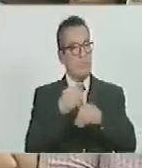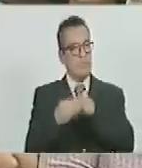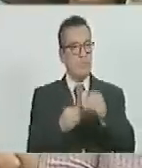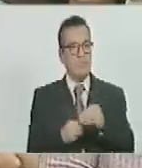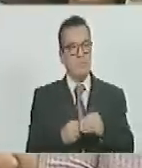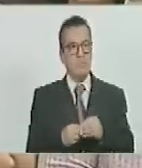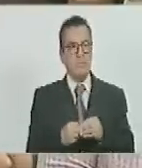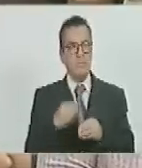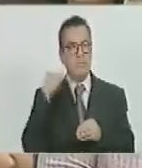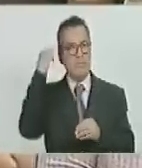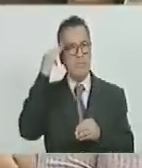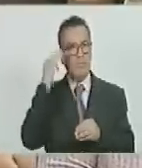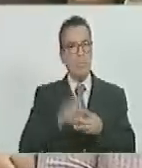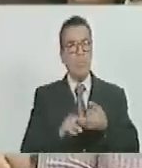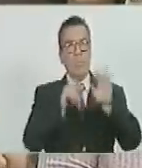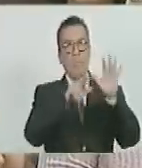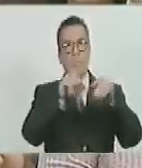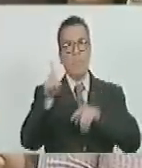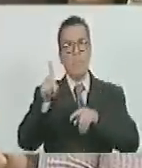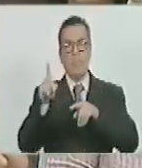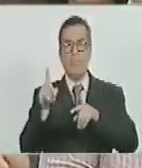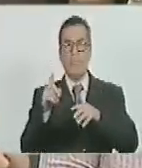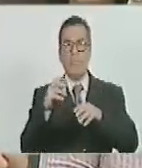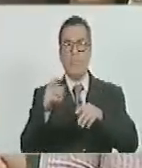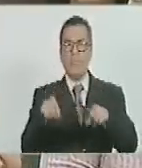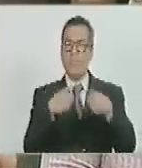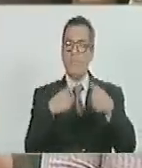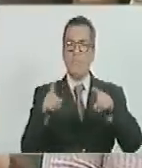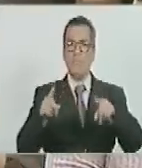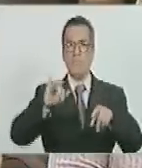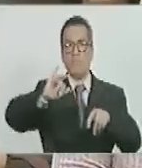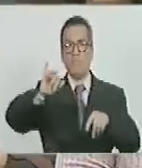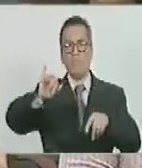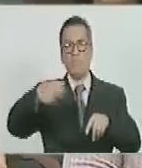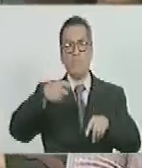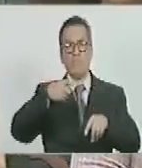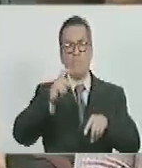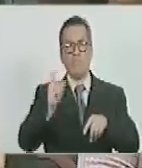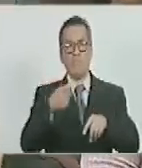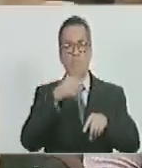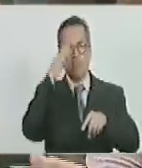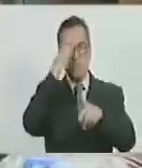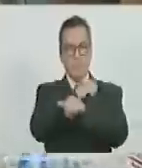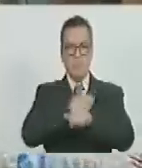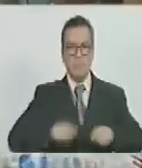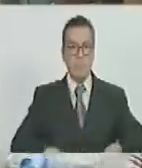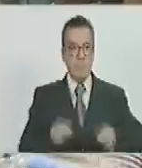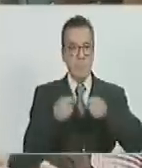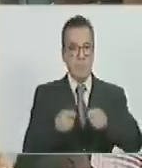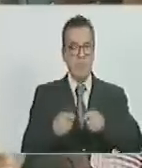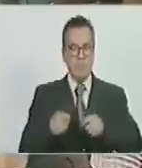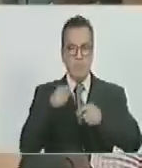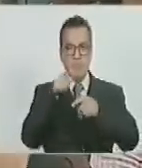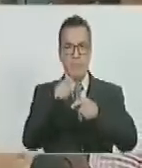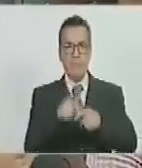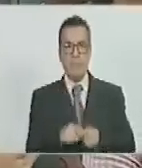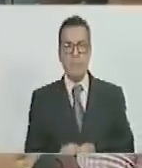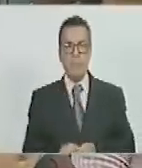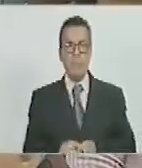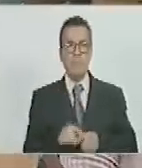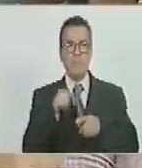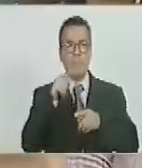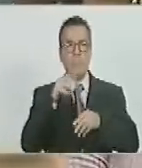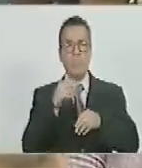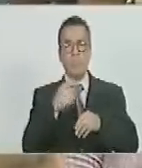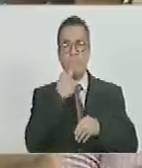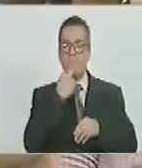en conmemoración del 81 aniversario de la Guardia Nacional Bolivariana. Intentaron manchar este glorioso